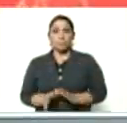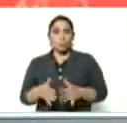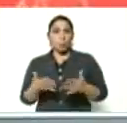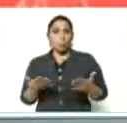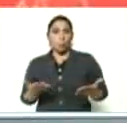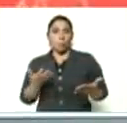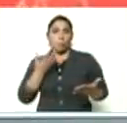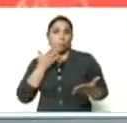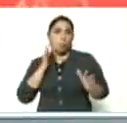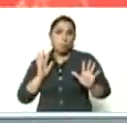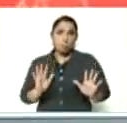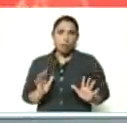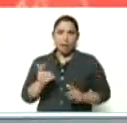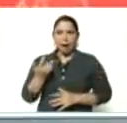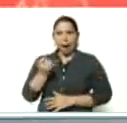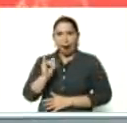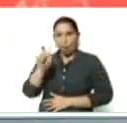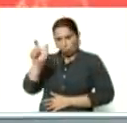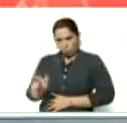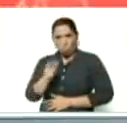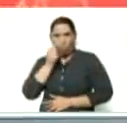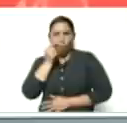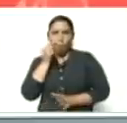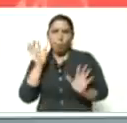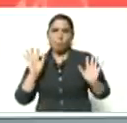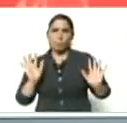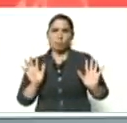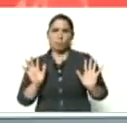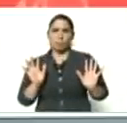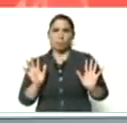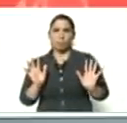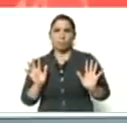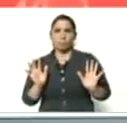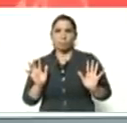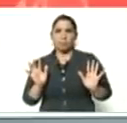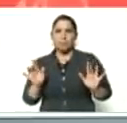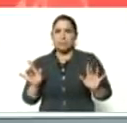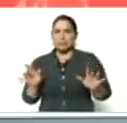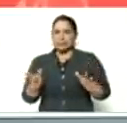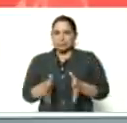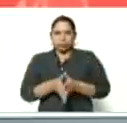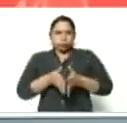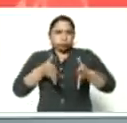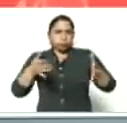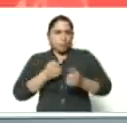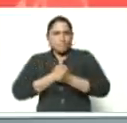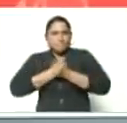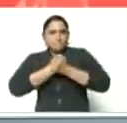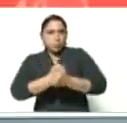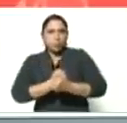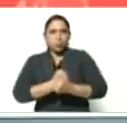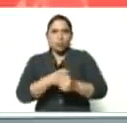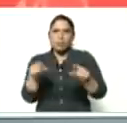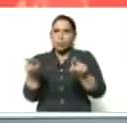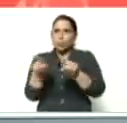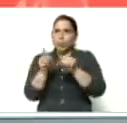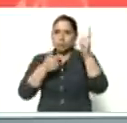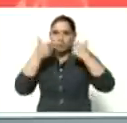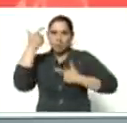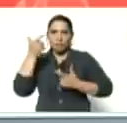trata de un hombre del tamaño del amor de nuestro comandante Hugo